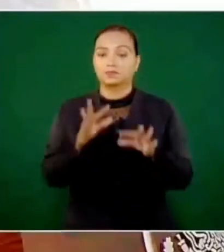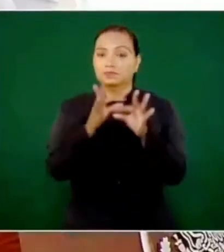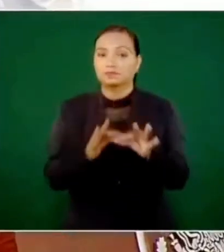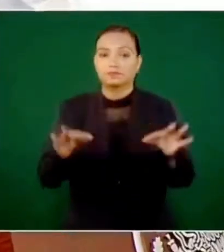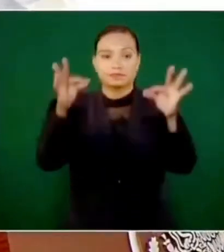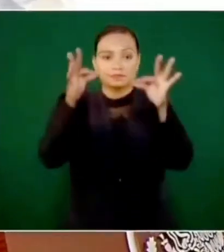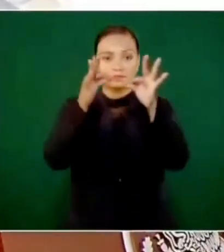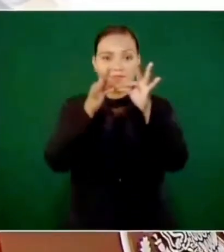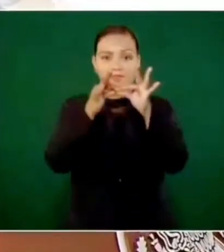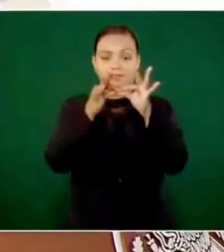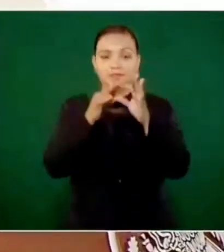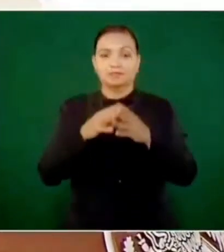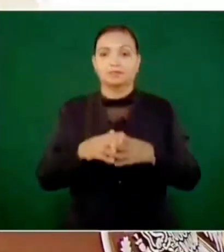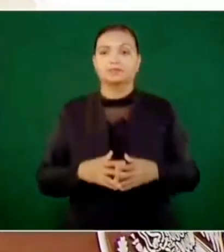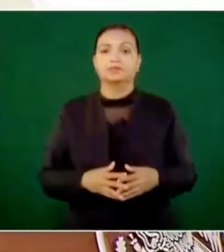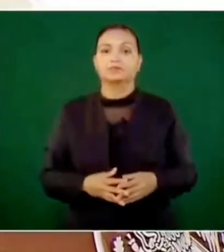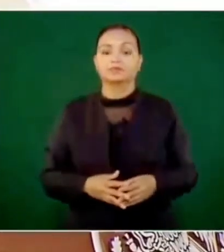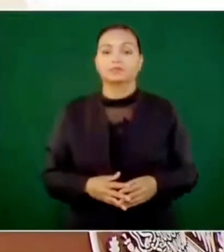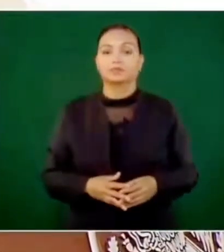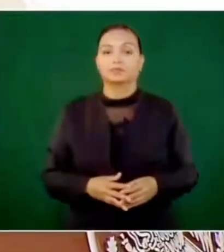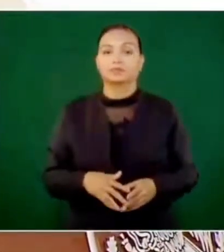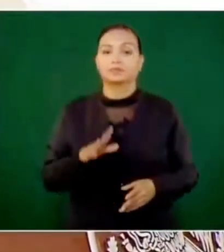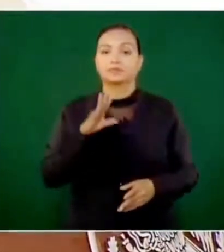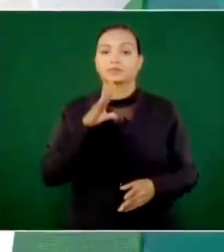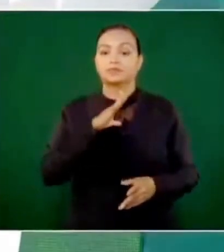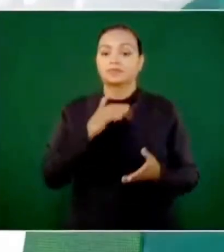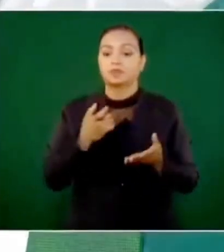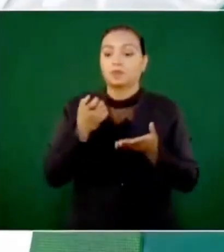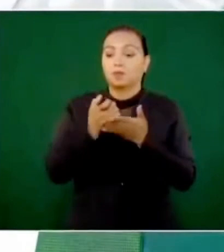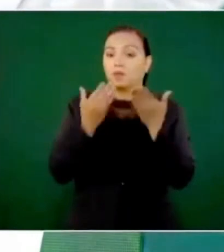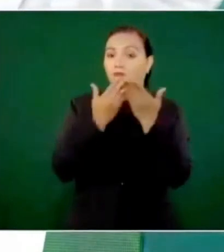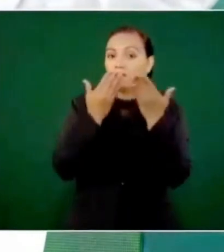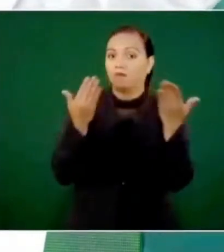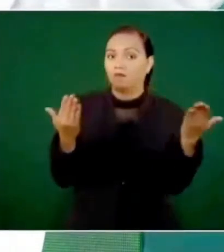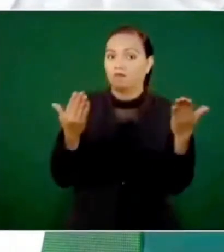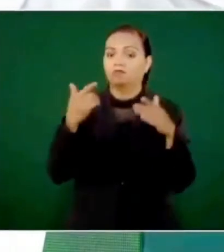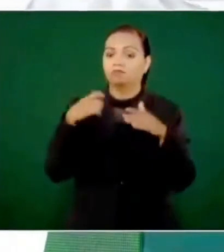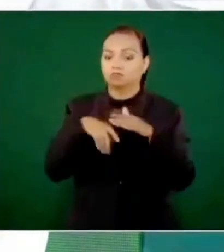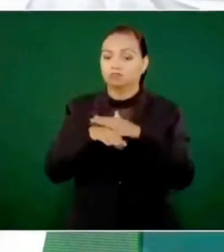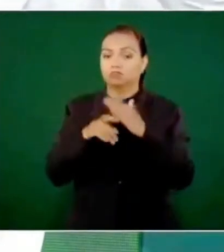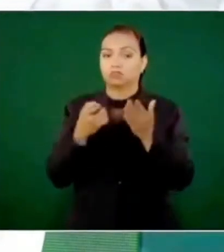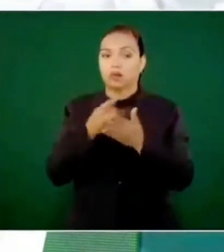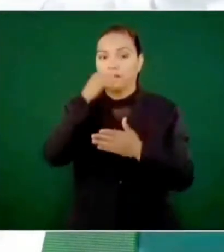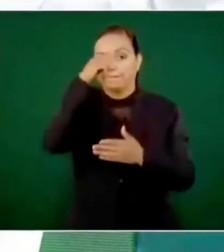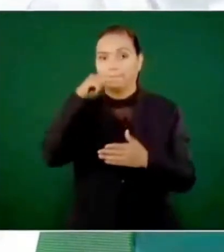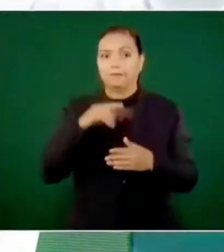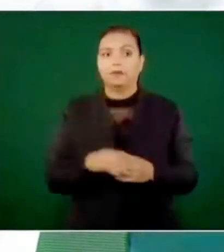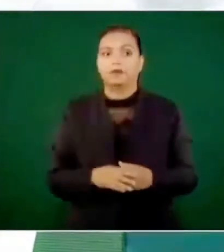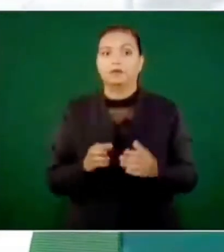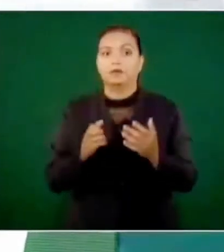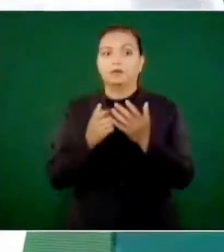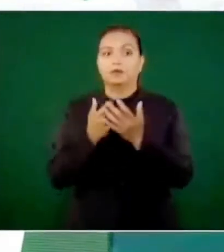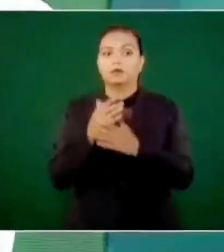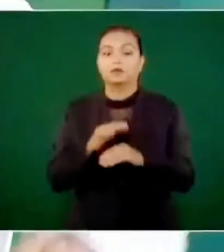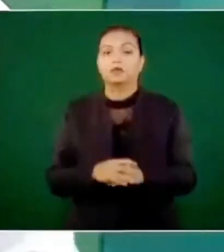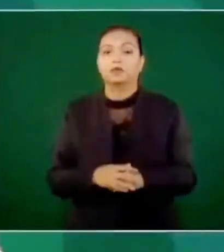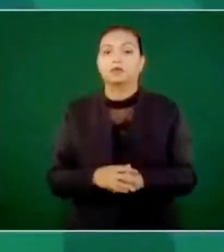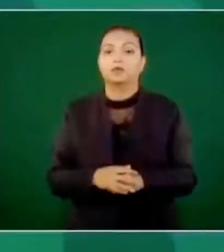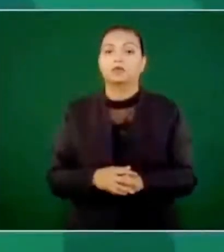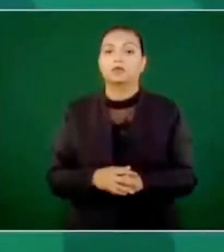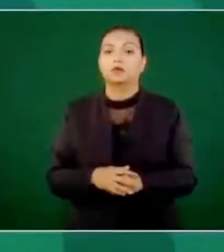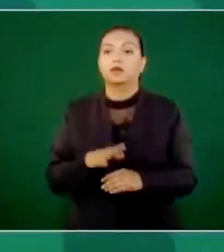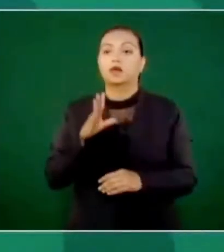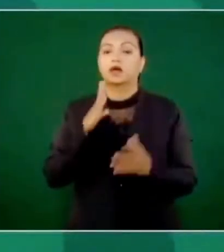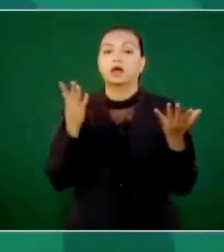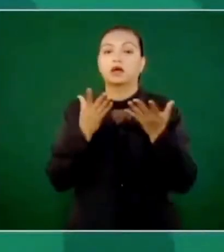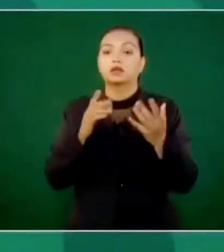importantísimo. Hay una inversión ahora para una planta de licuefacción de gas